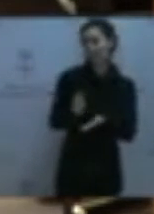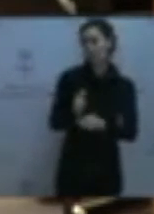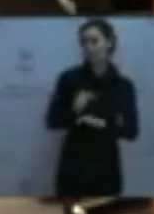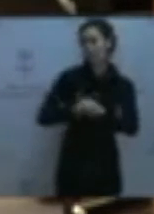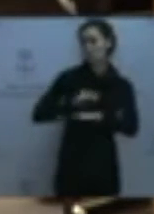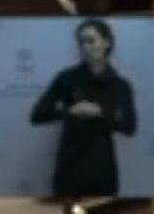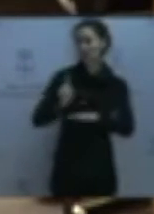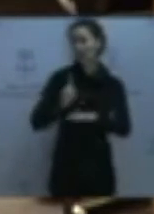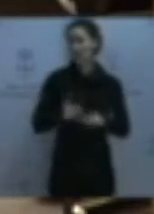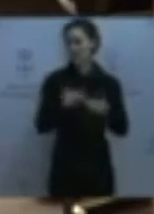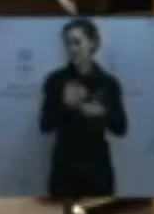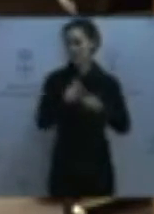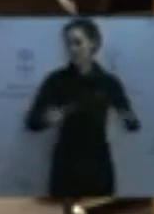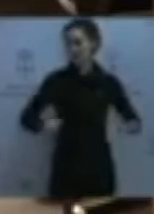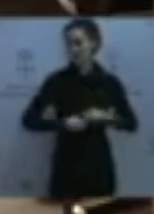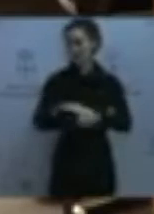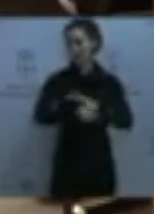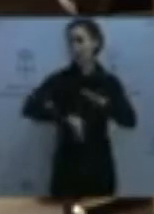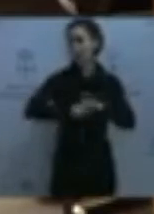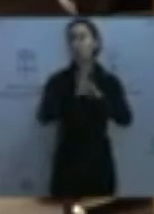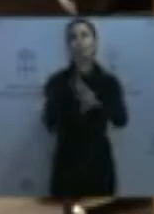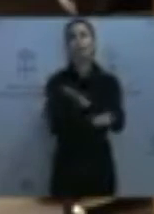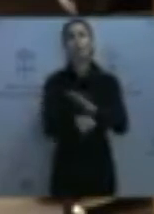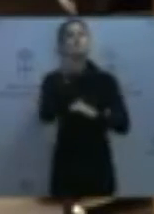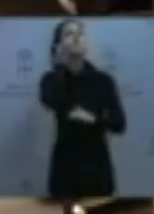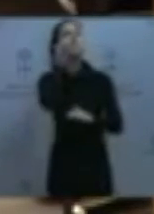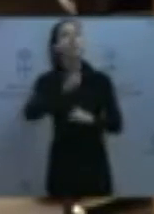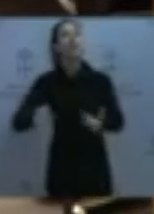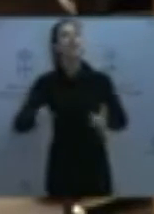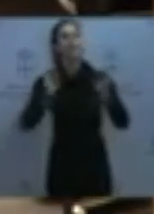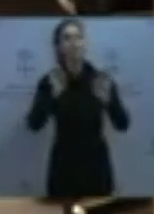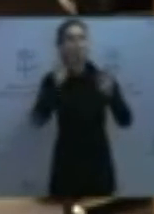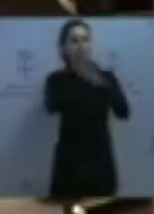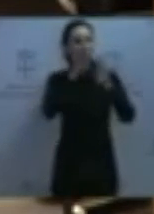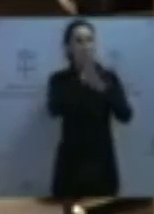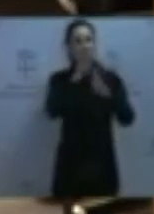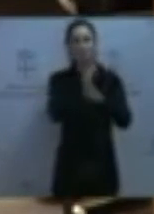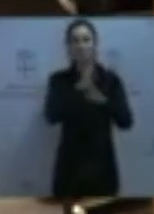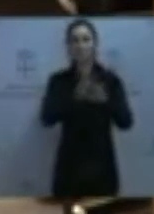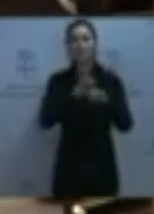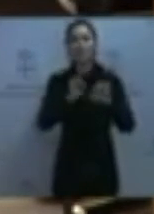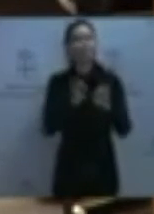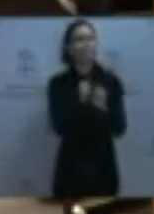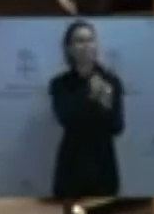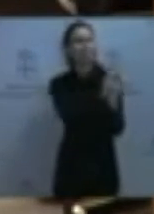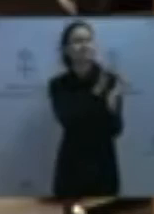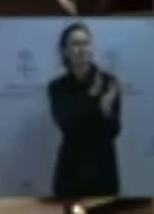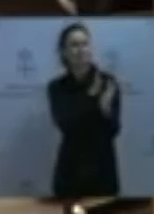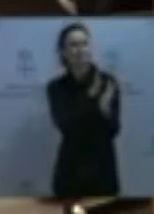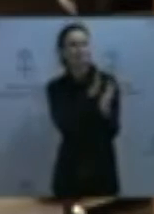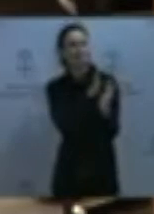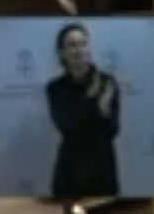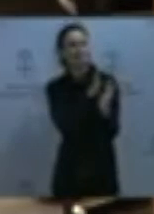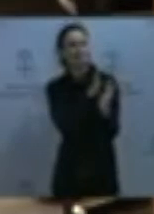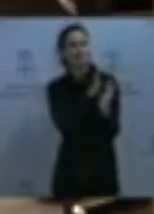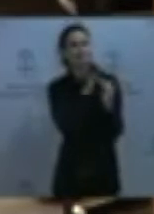de subrogación de la plantilla. ¿Se imagina usted a las mujeres que doblan turnos a hacer tiempo para ir a la ventanilla única, a demandar contra la